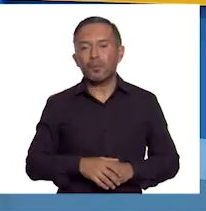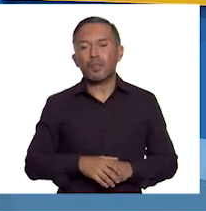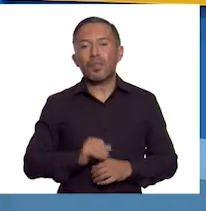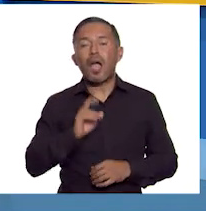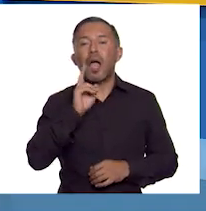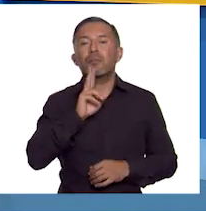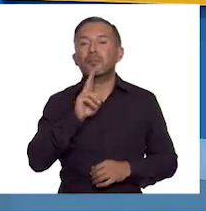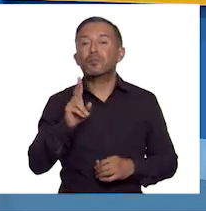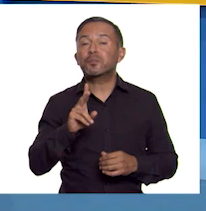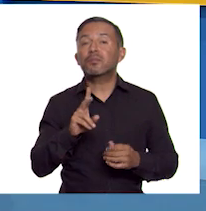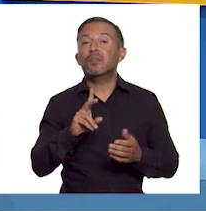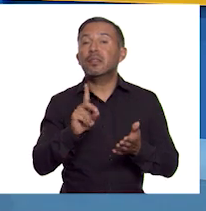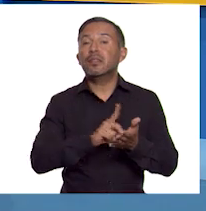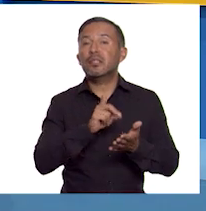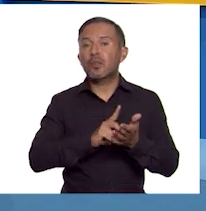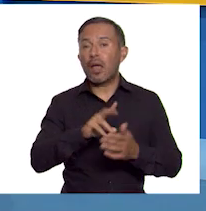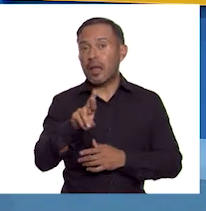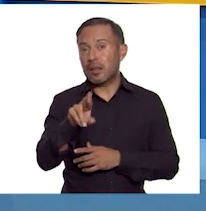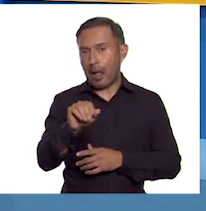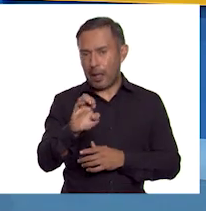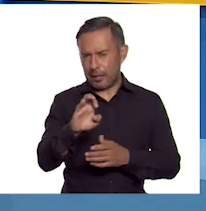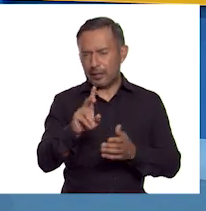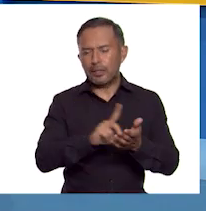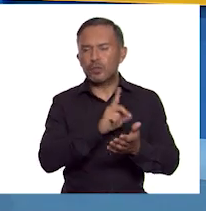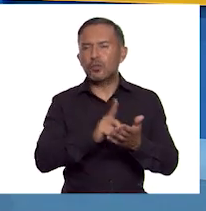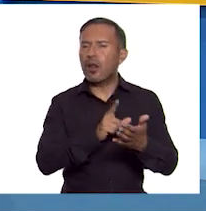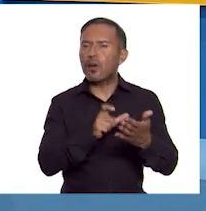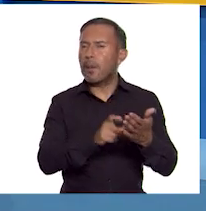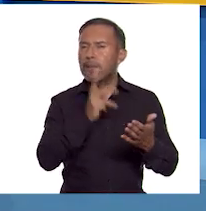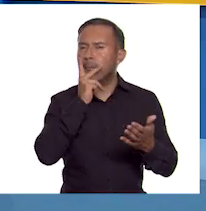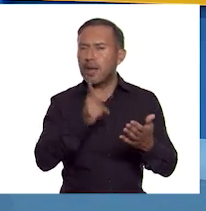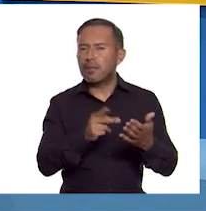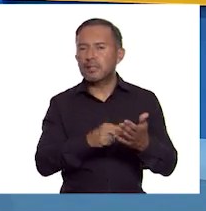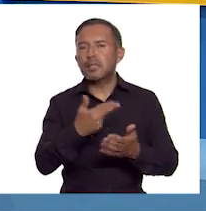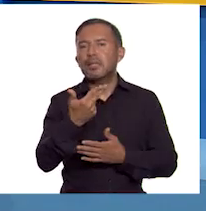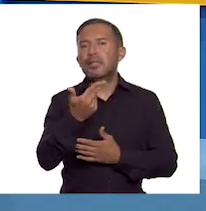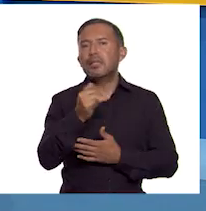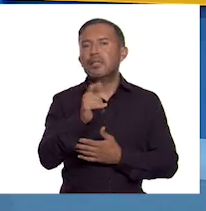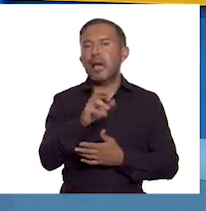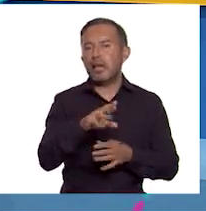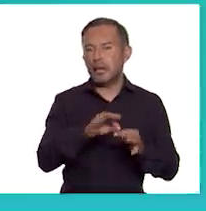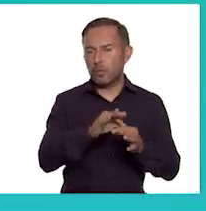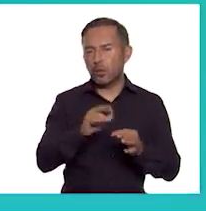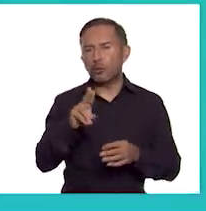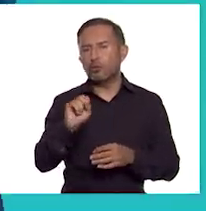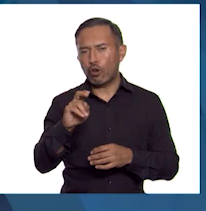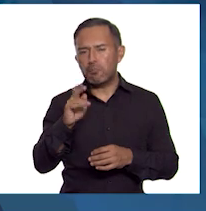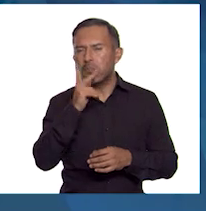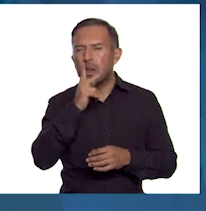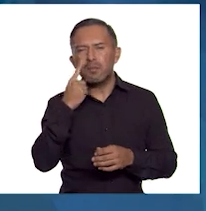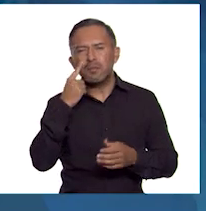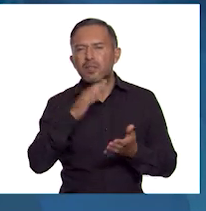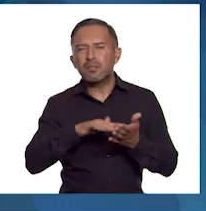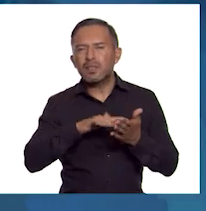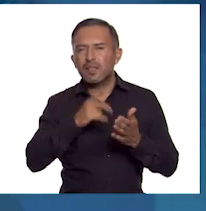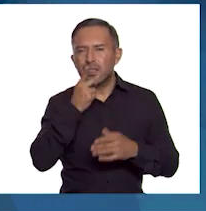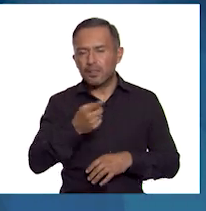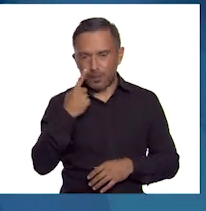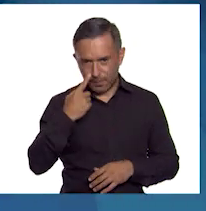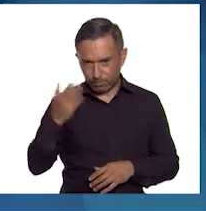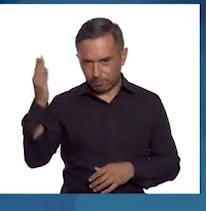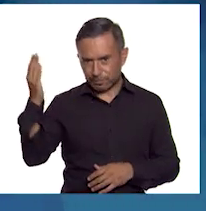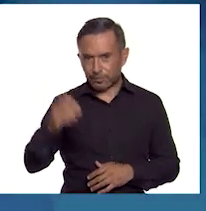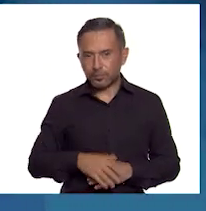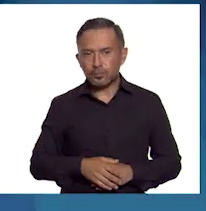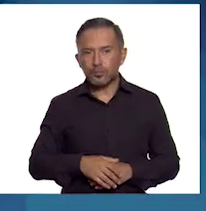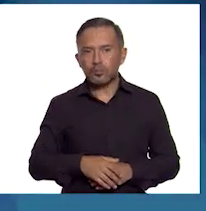dice el diccionario de la Real Academia Española sobre las palabras hilar y uso. Vamos a verlo. Ahí está,